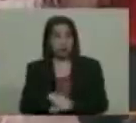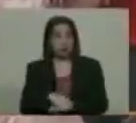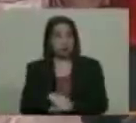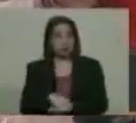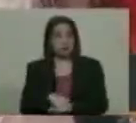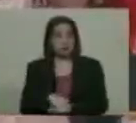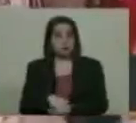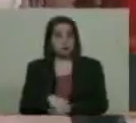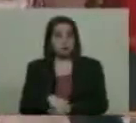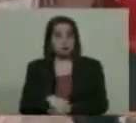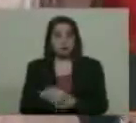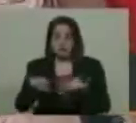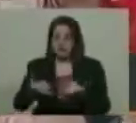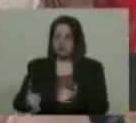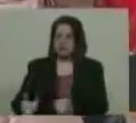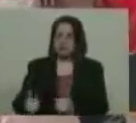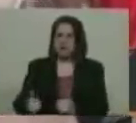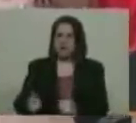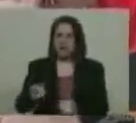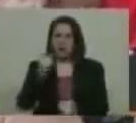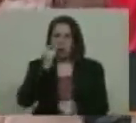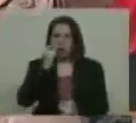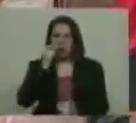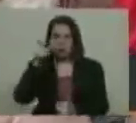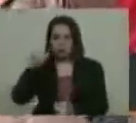6 años, aquí está la hija de Germán Escarrá, Celia.